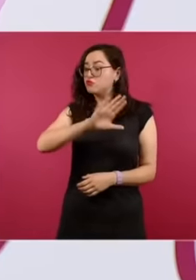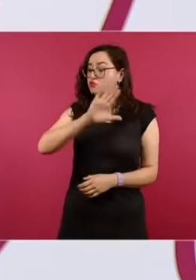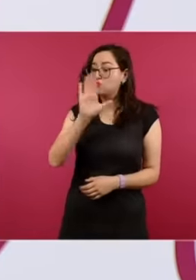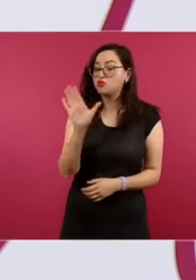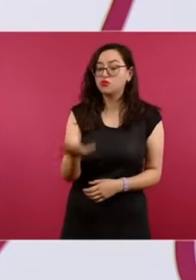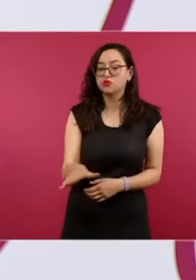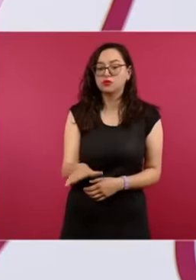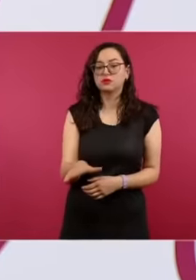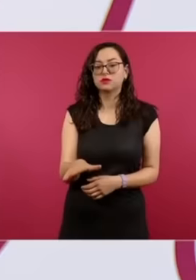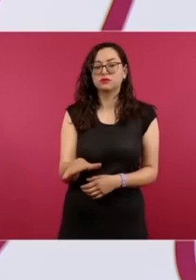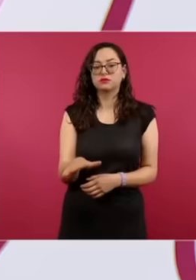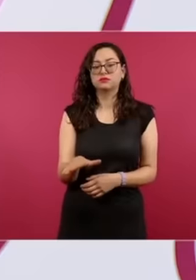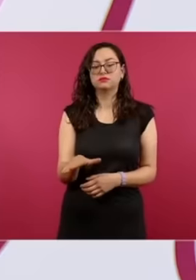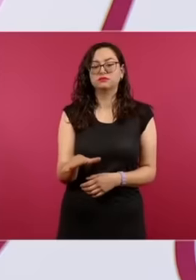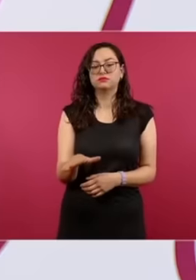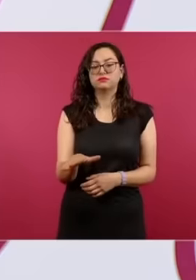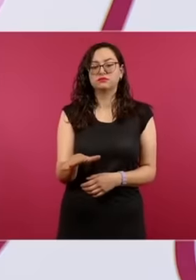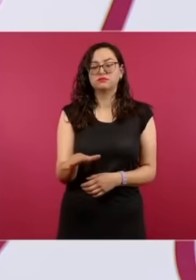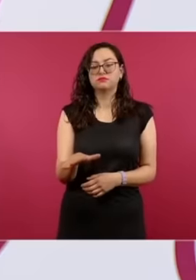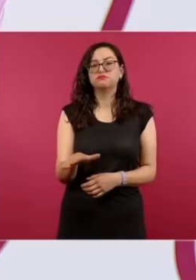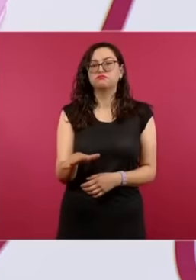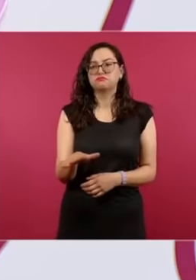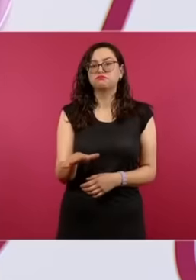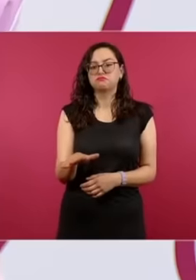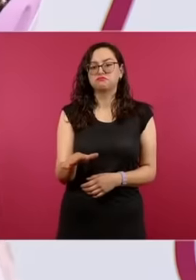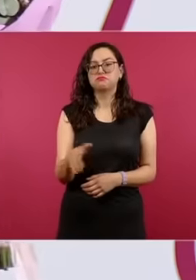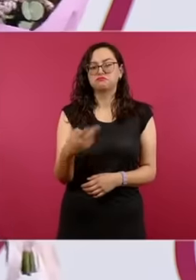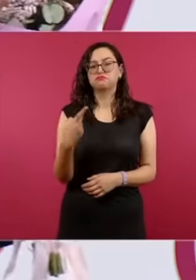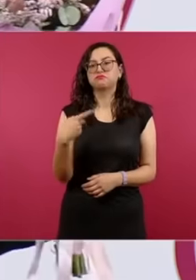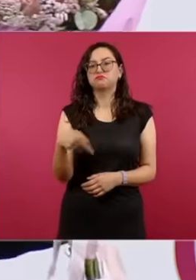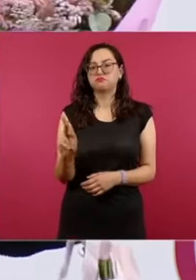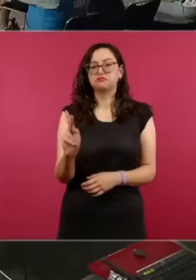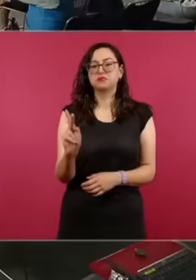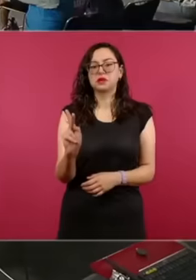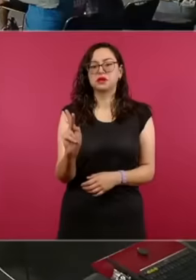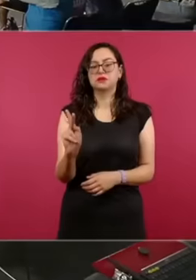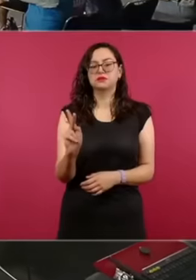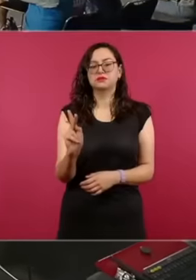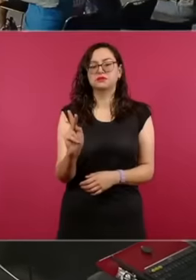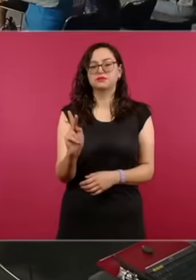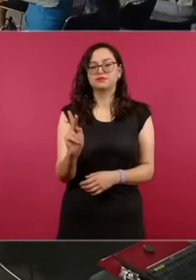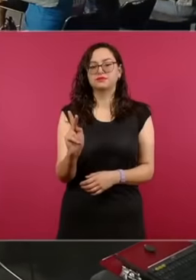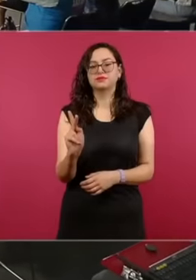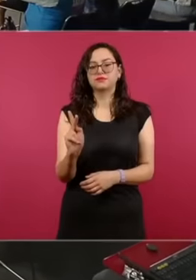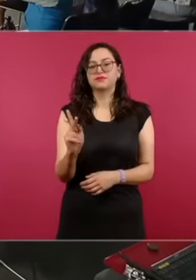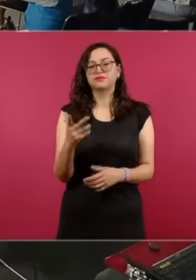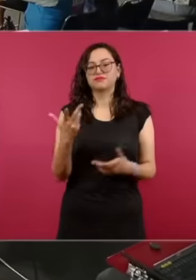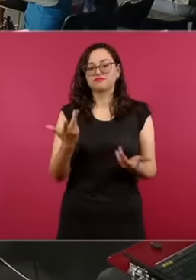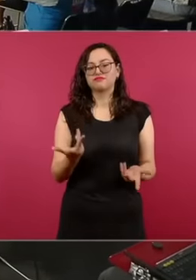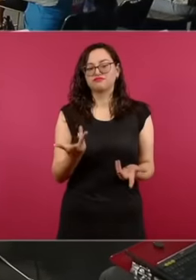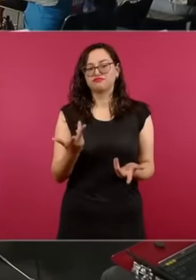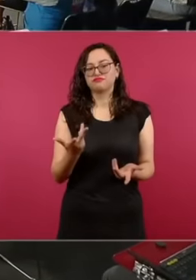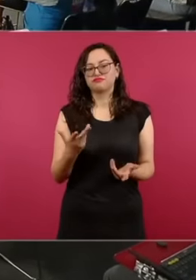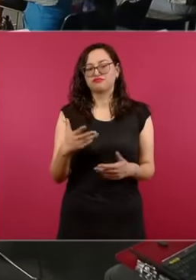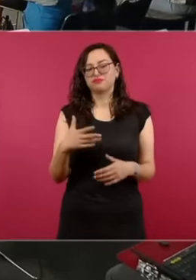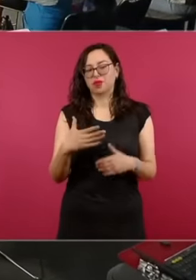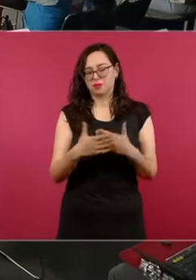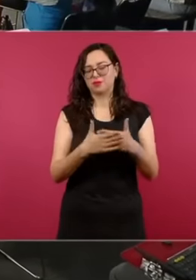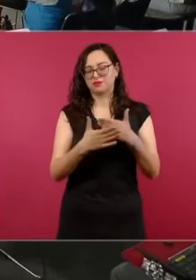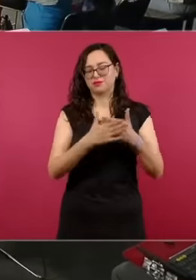pero como vamos a decirlo en una canción,